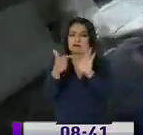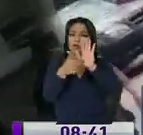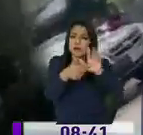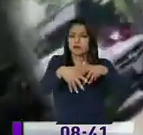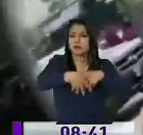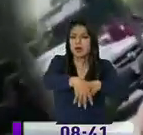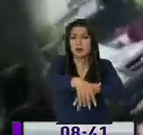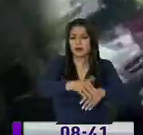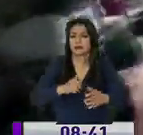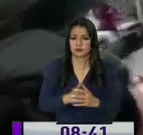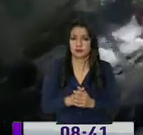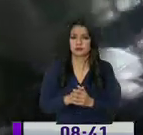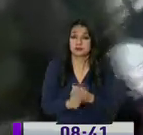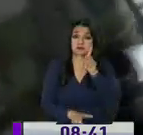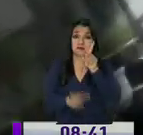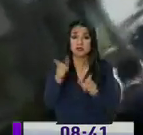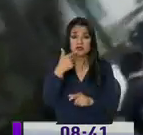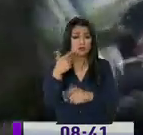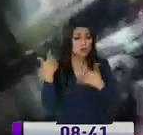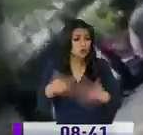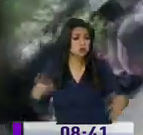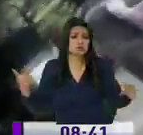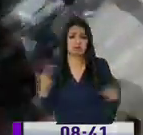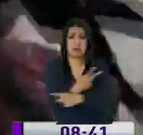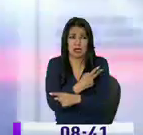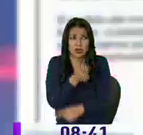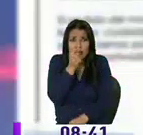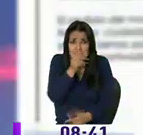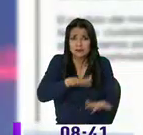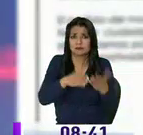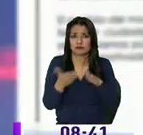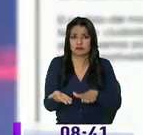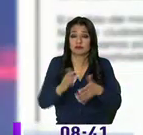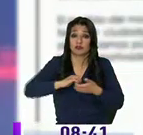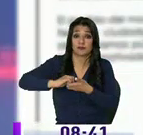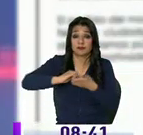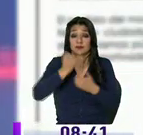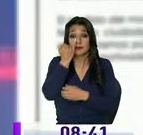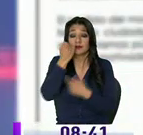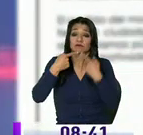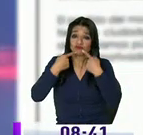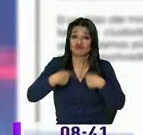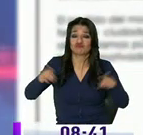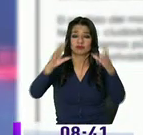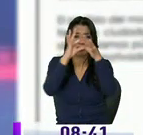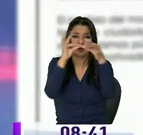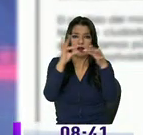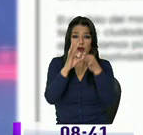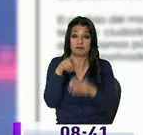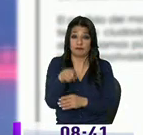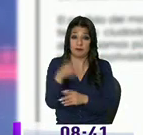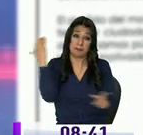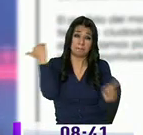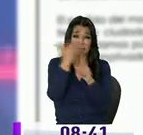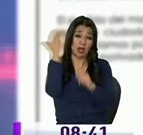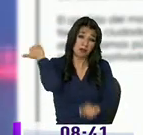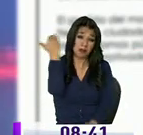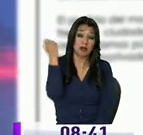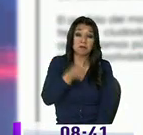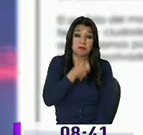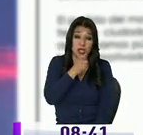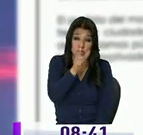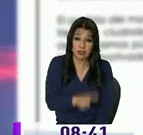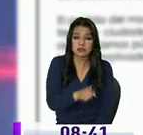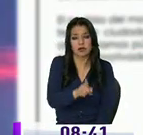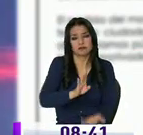el acto calificado por varias personas de vandálico y criminal, la CONAIE emitió un comunicado en donde rechazó la violencia hacia los periodistas,